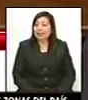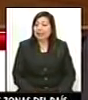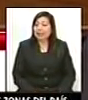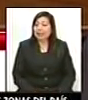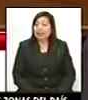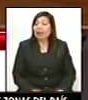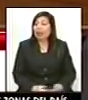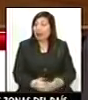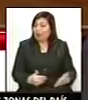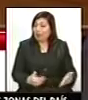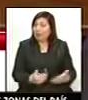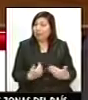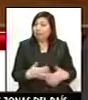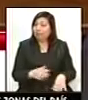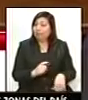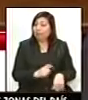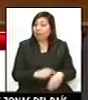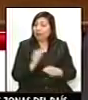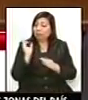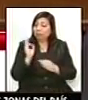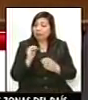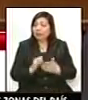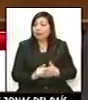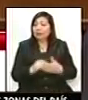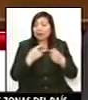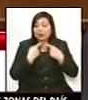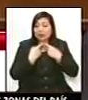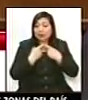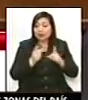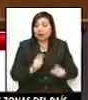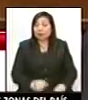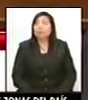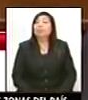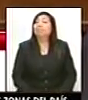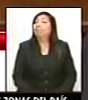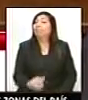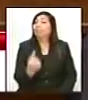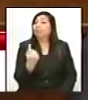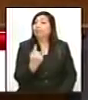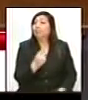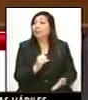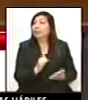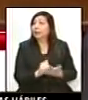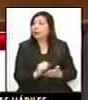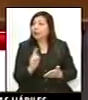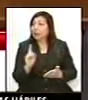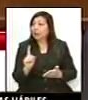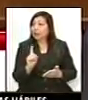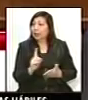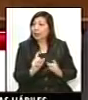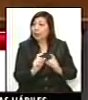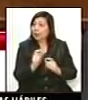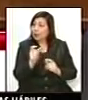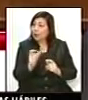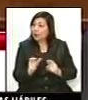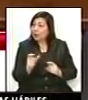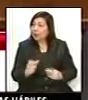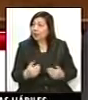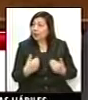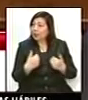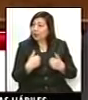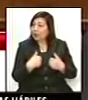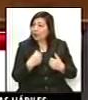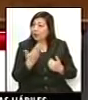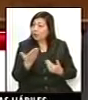al tiempo transcurrido de la exposición del informe. La primera es que cada uno de los señores congresistas tiene en